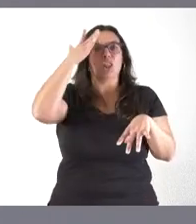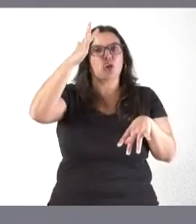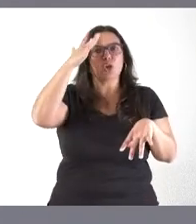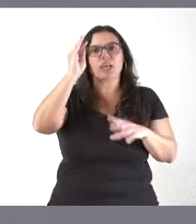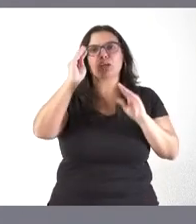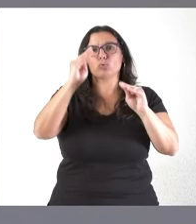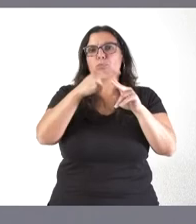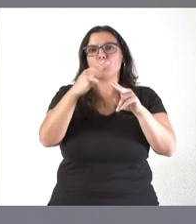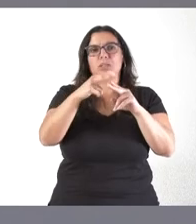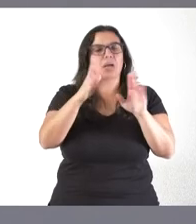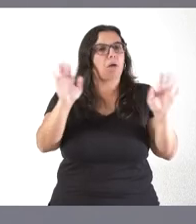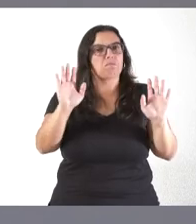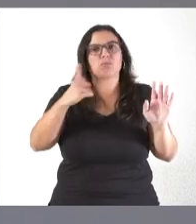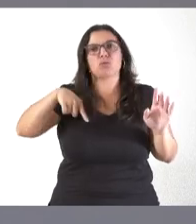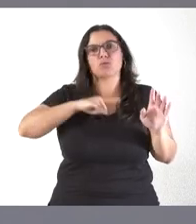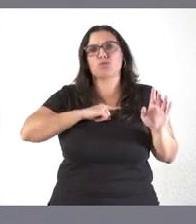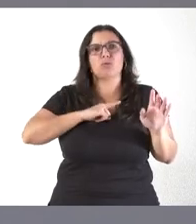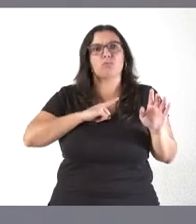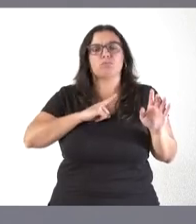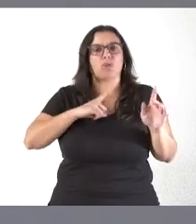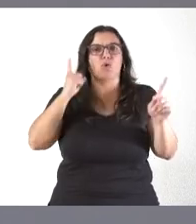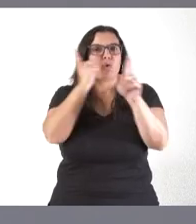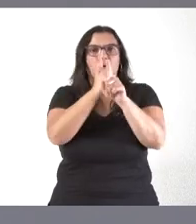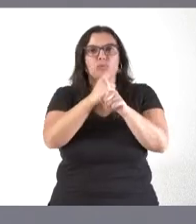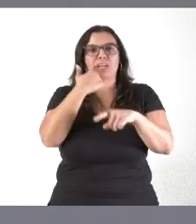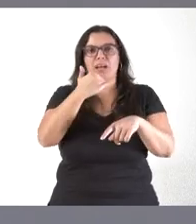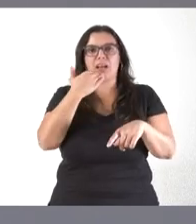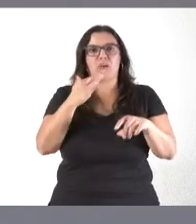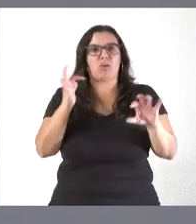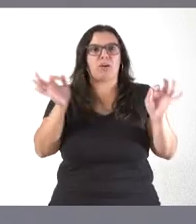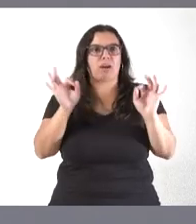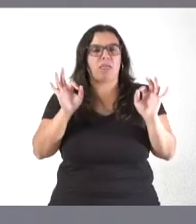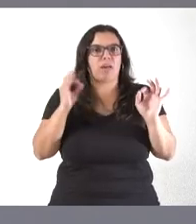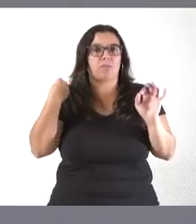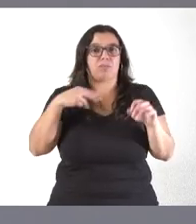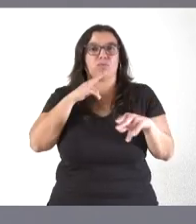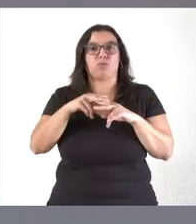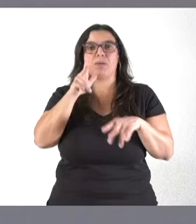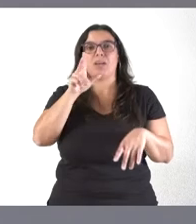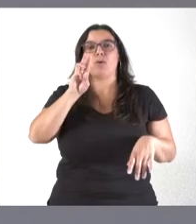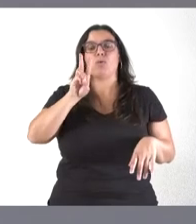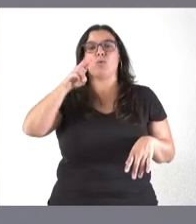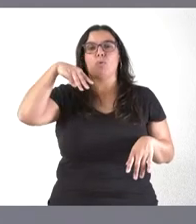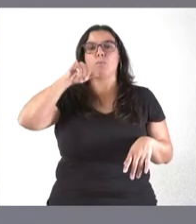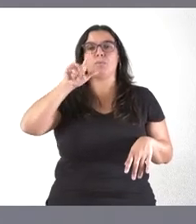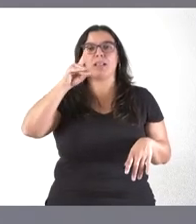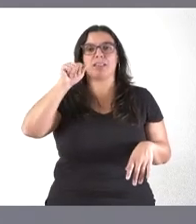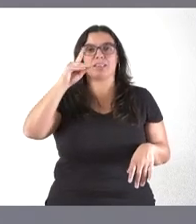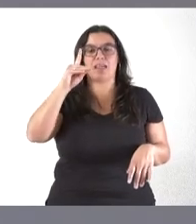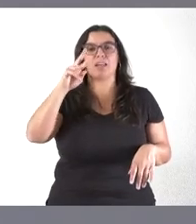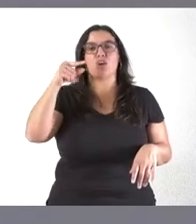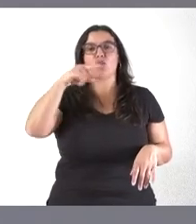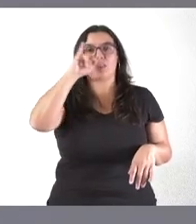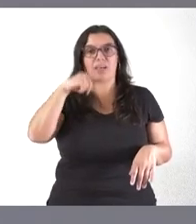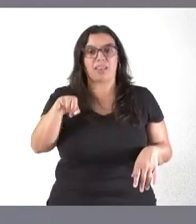política nosotros Nunca pusimos inconveniente alguno que fuera la persona de humildad Rodríguez quien fuera coordinadora como tal Y por tanto desde